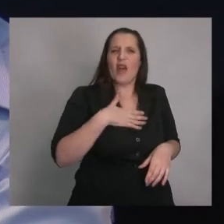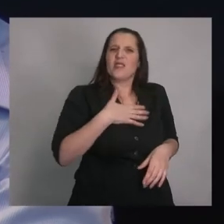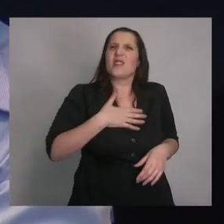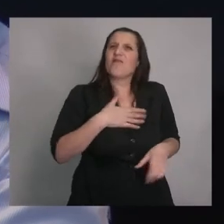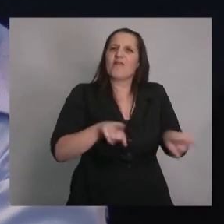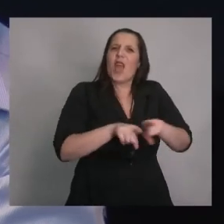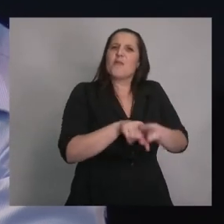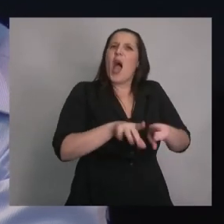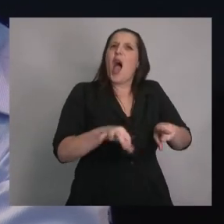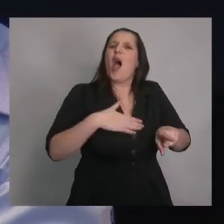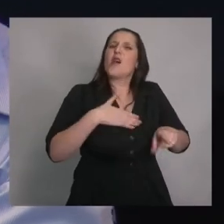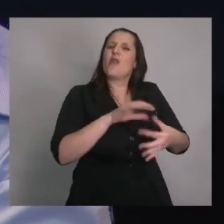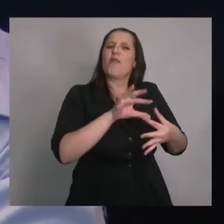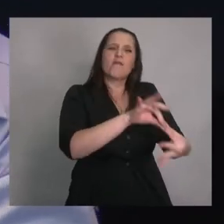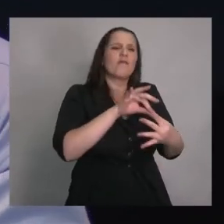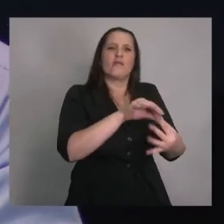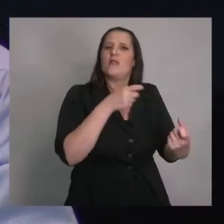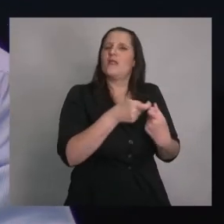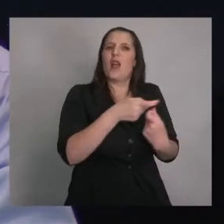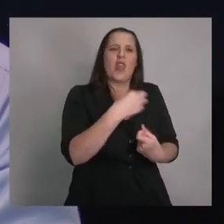camino de liberación